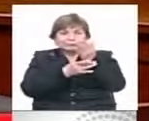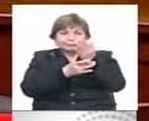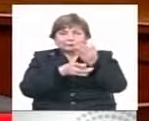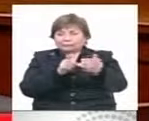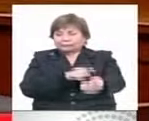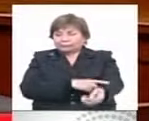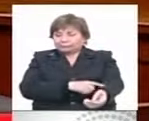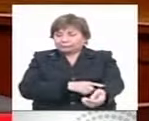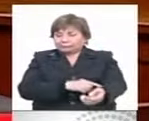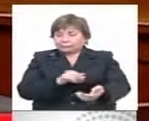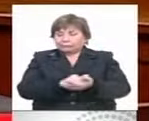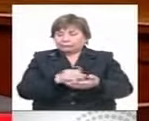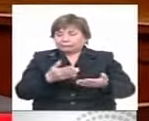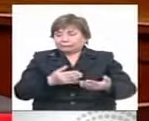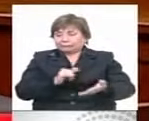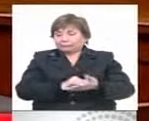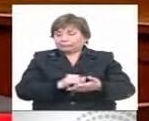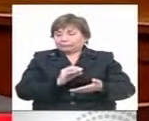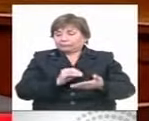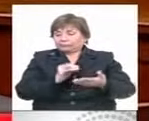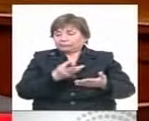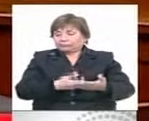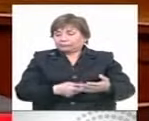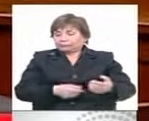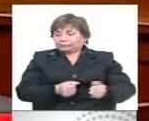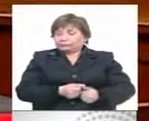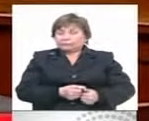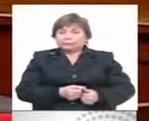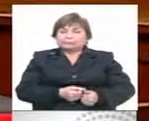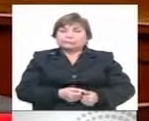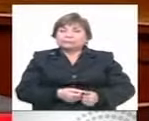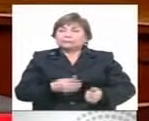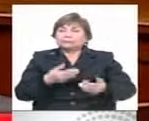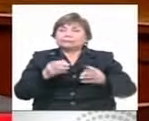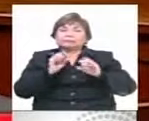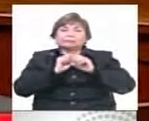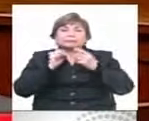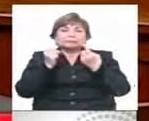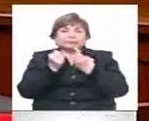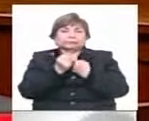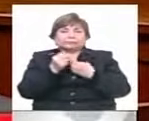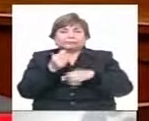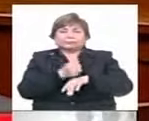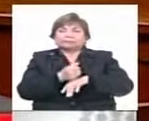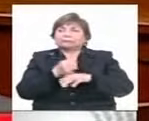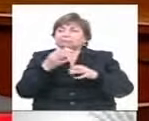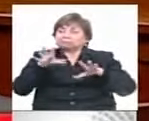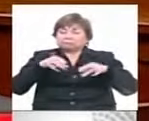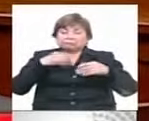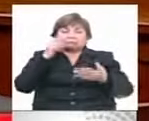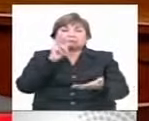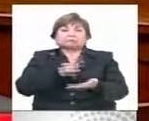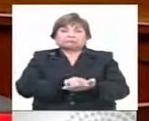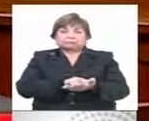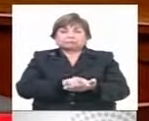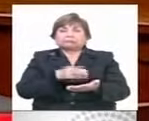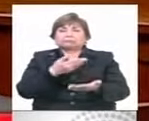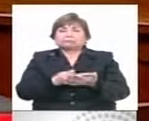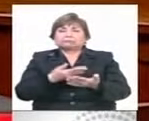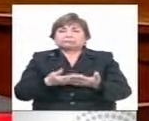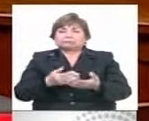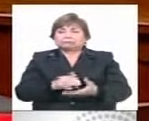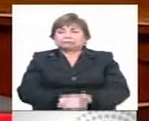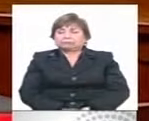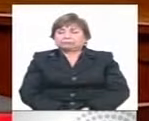a nivel nacional. Inclusión social y programas sociales. Se aprobará la política de desarrollo de